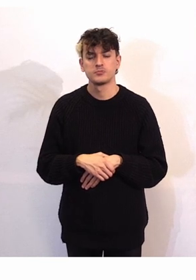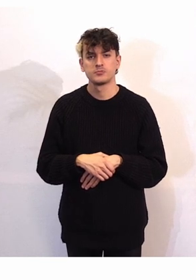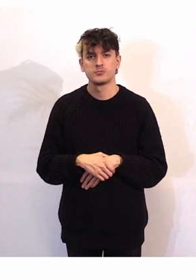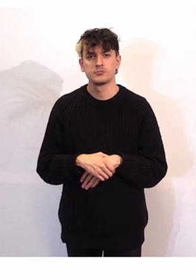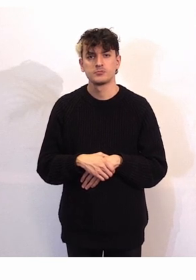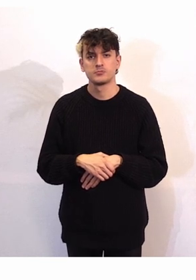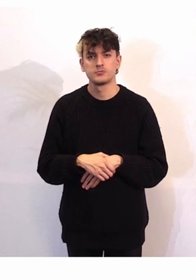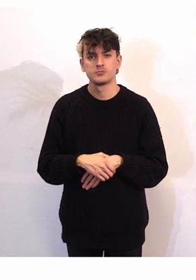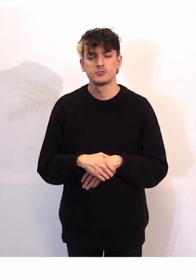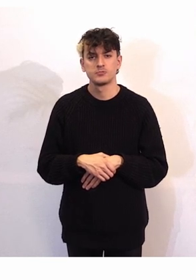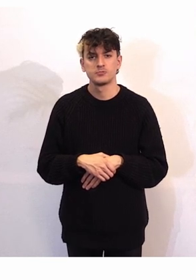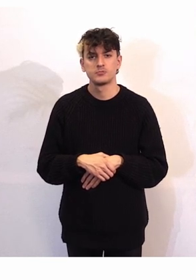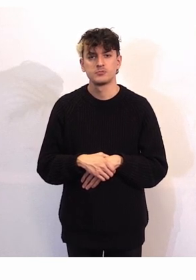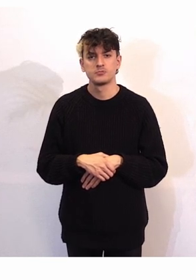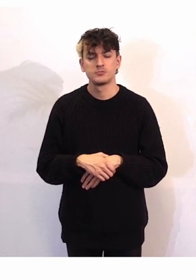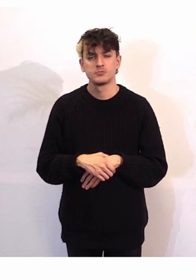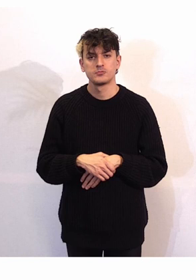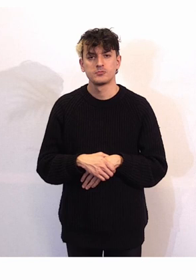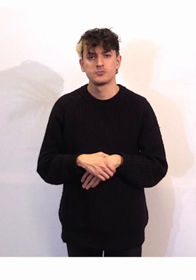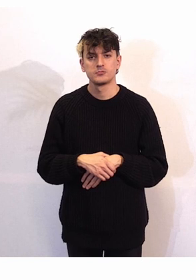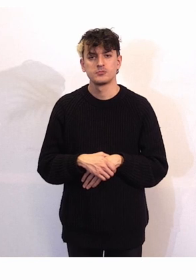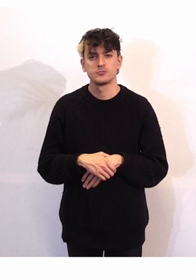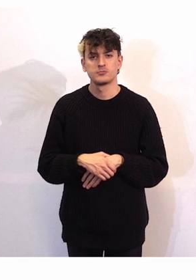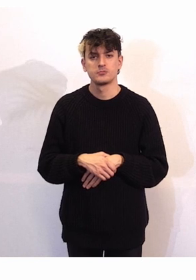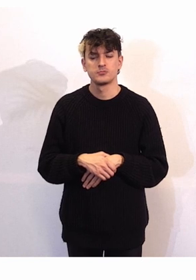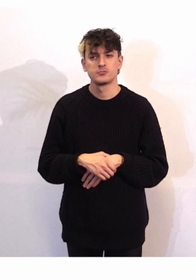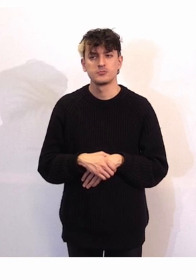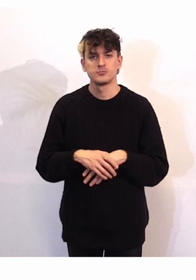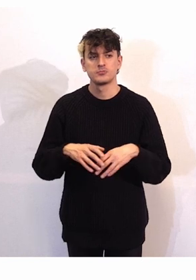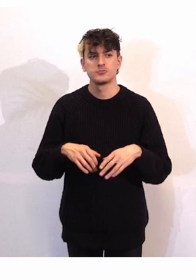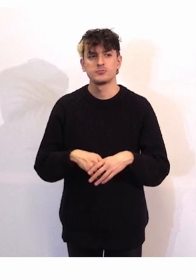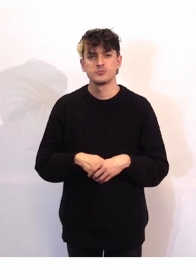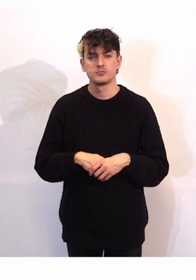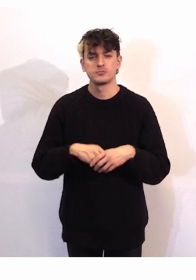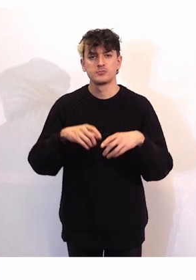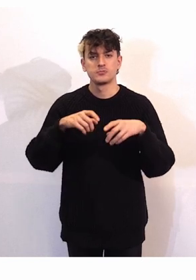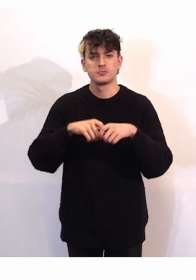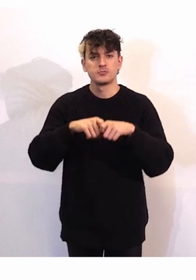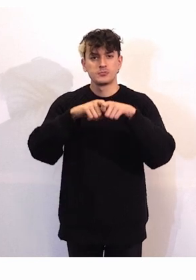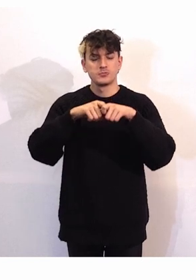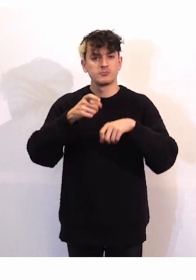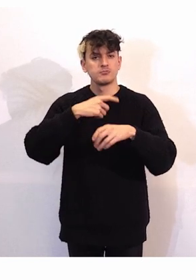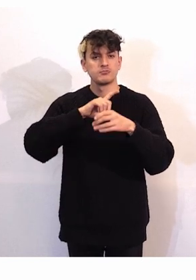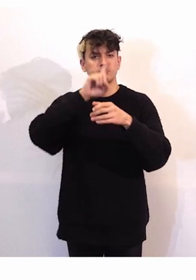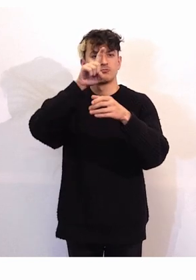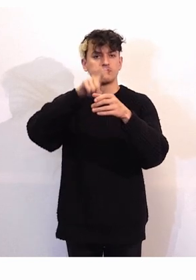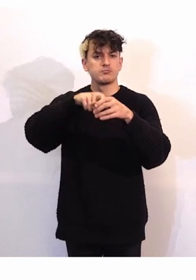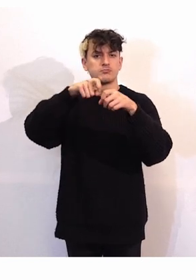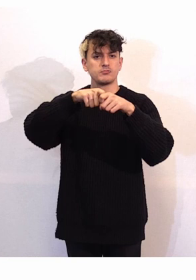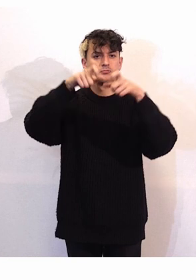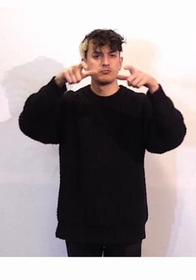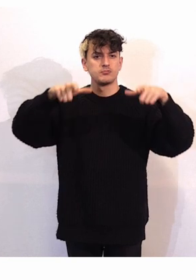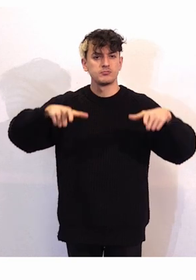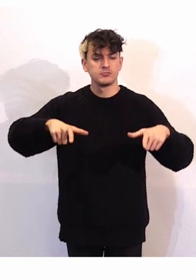Dos, formamos parte de la plataforma para plataforma